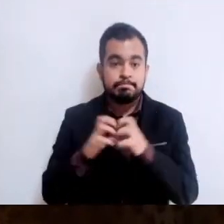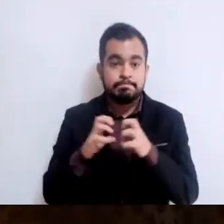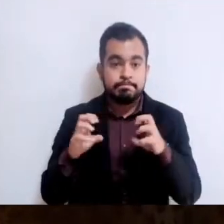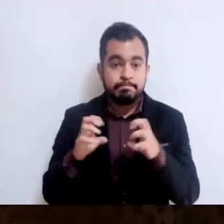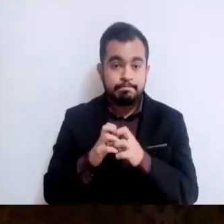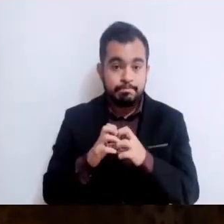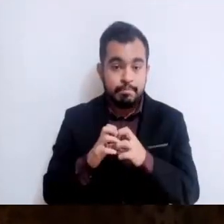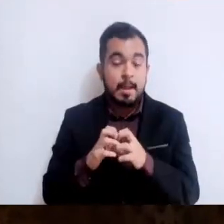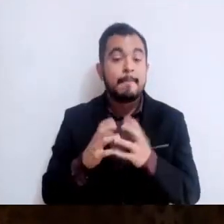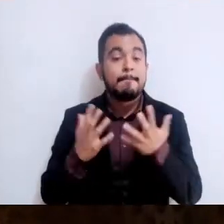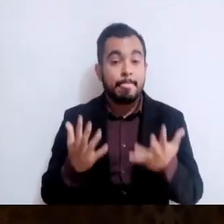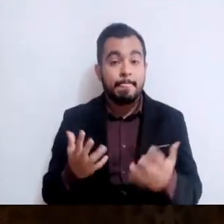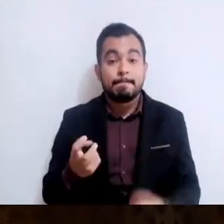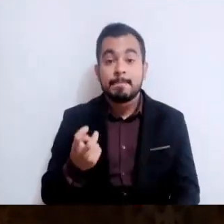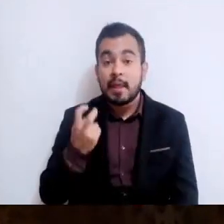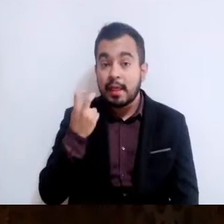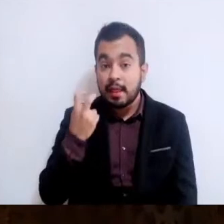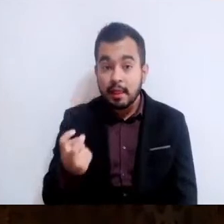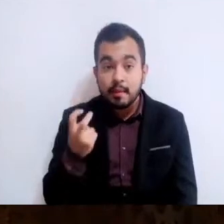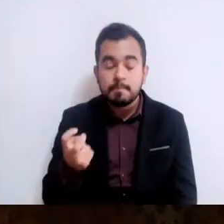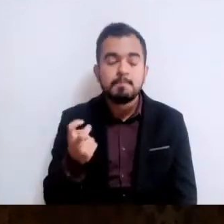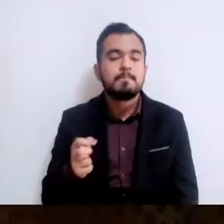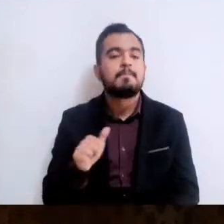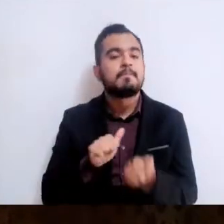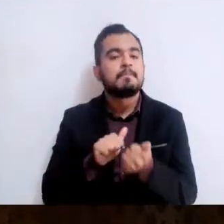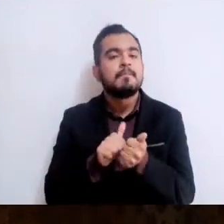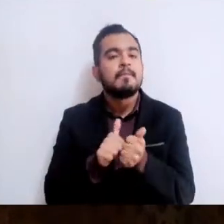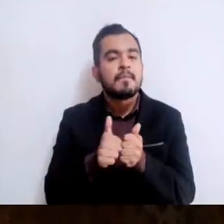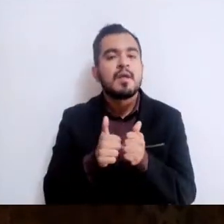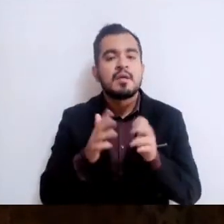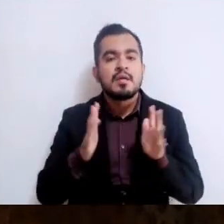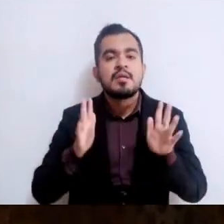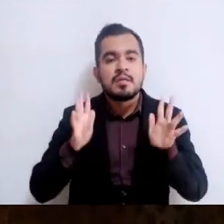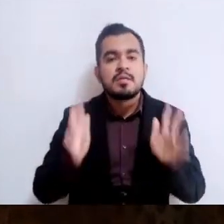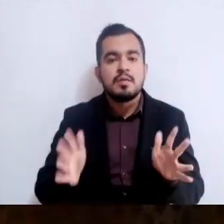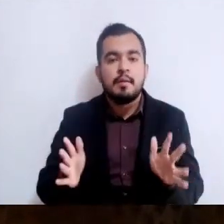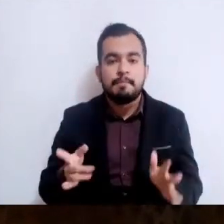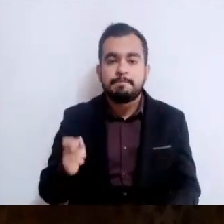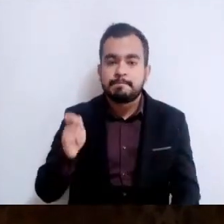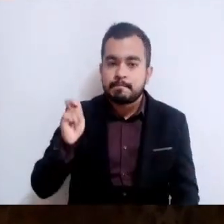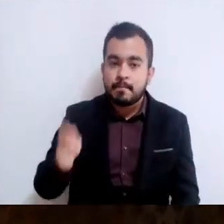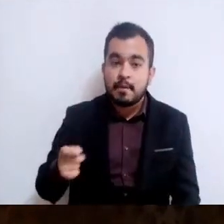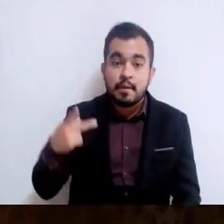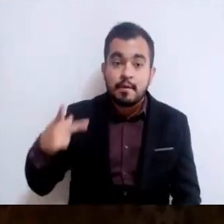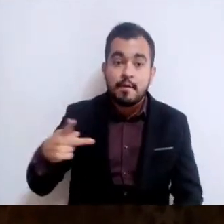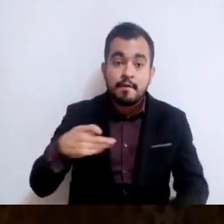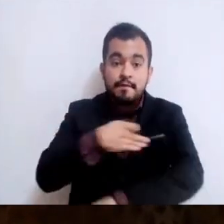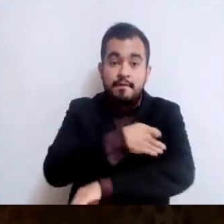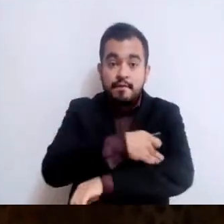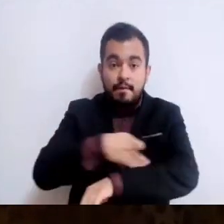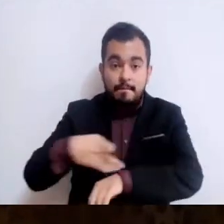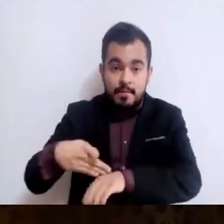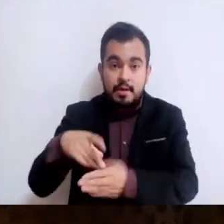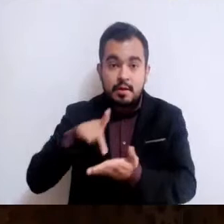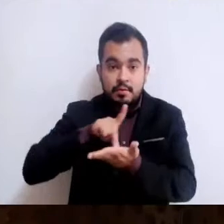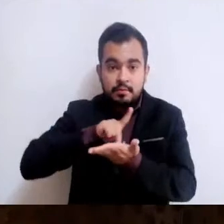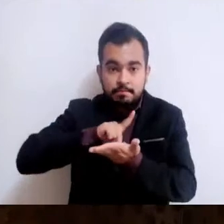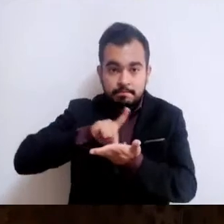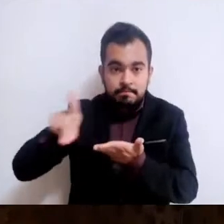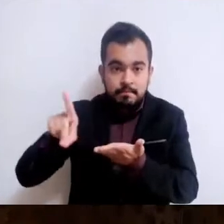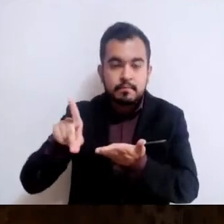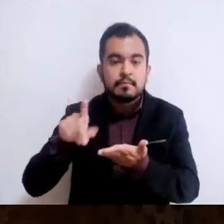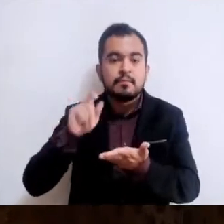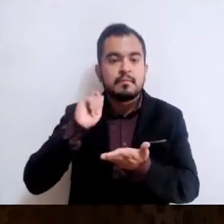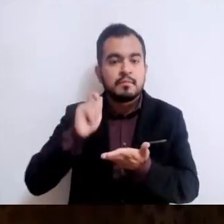esta circunstancia, se han fijado lineamientos dentro del derecho de la familia que regulan el régimen de